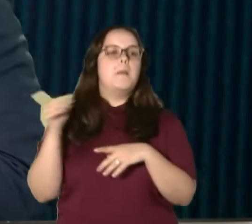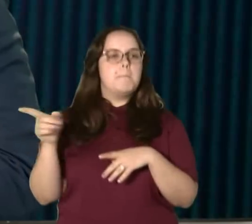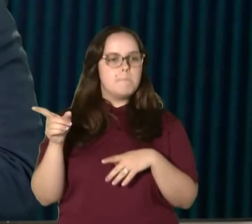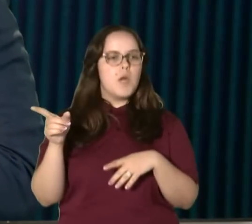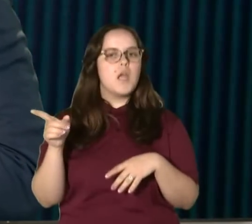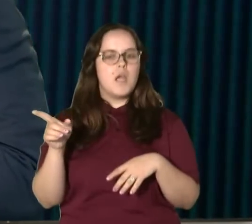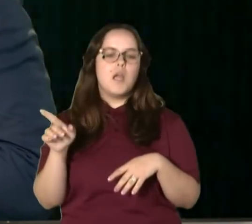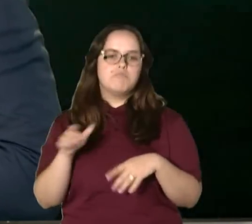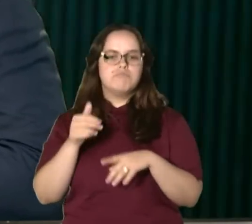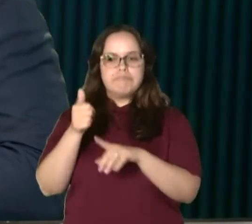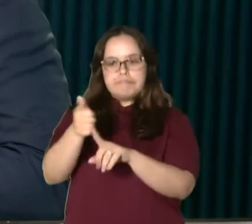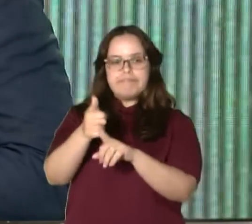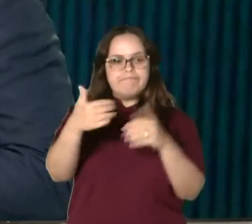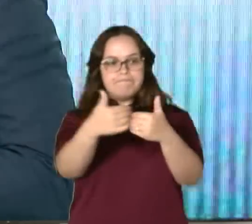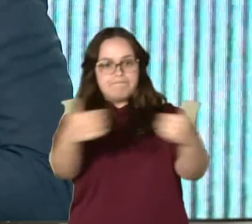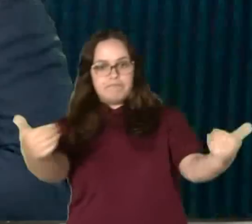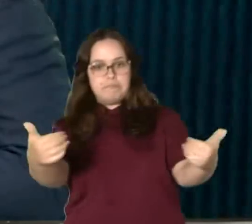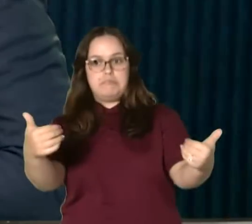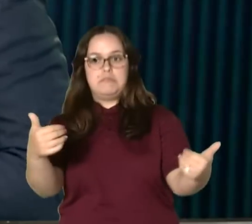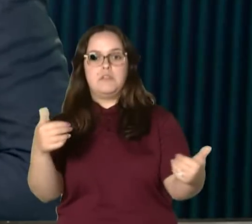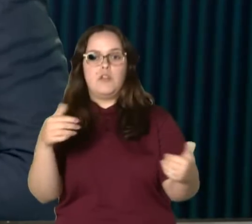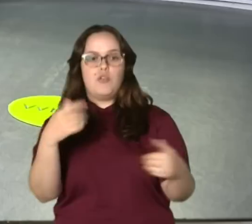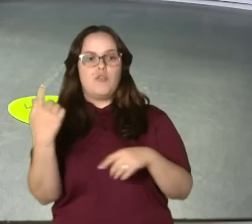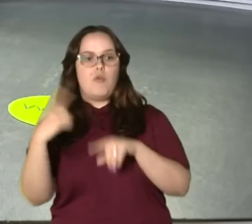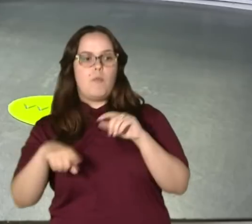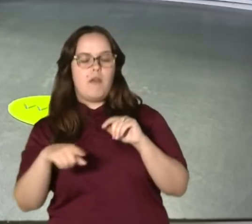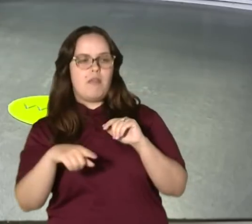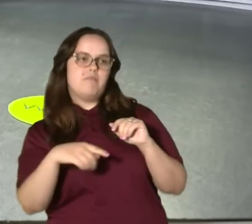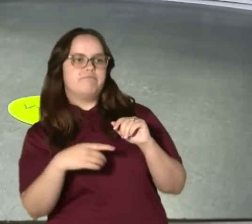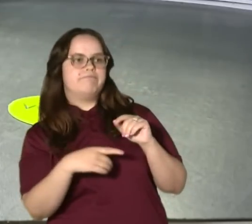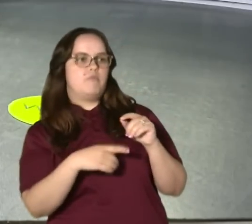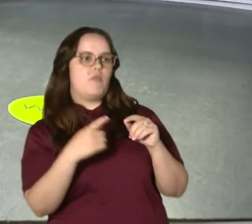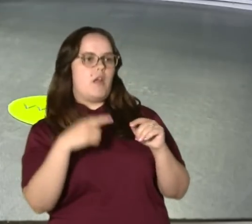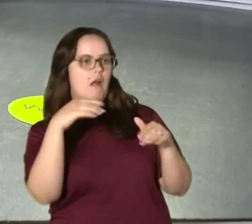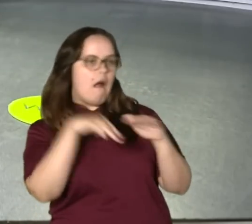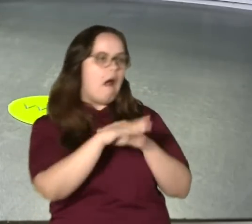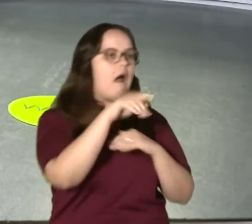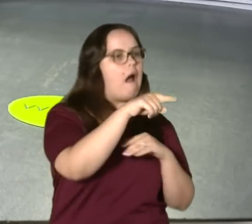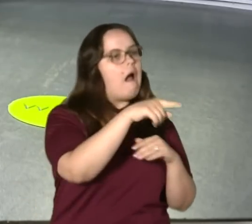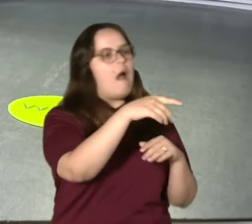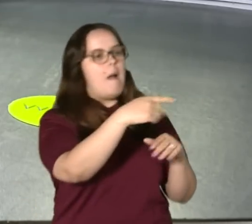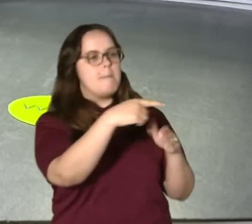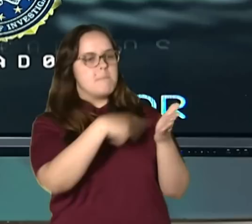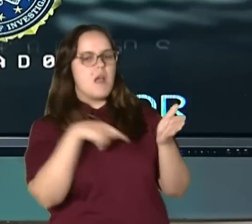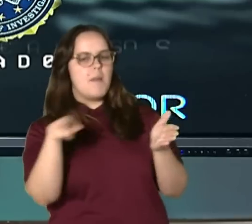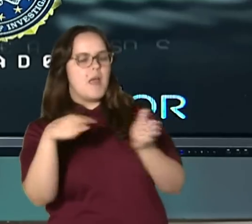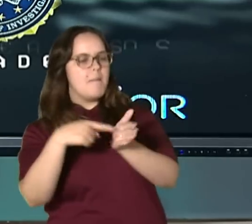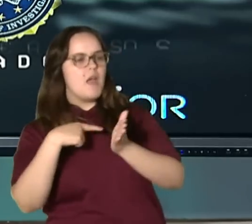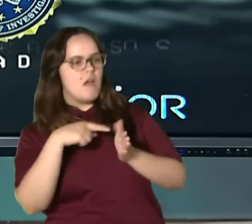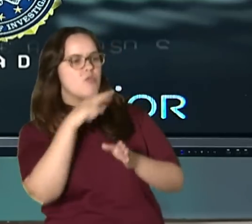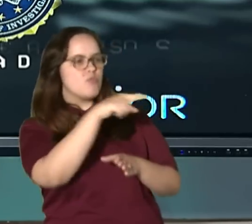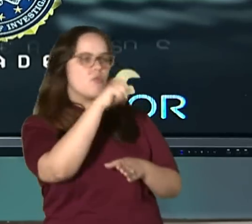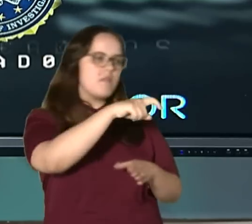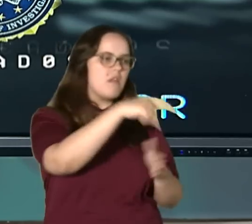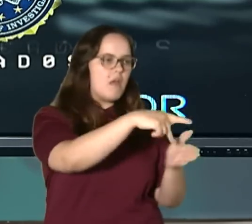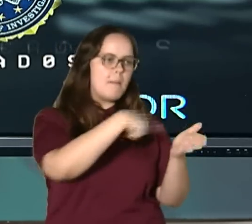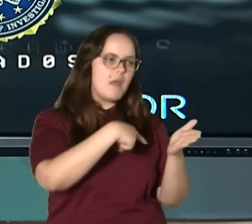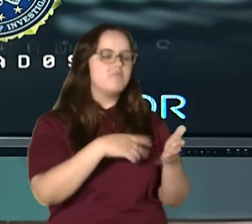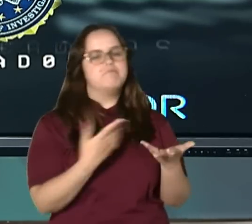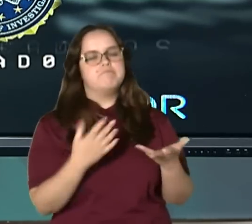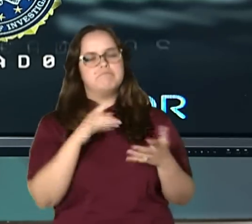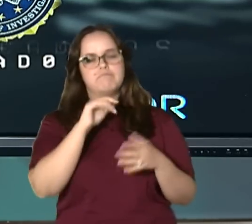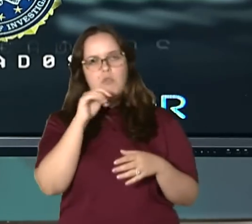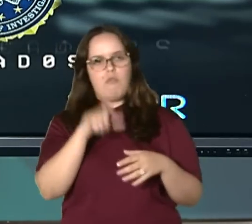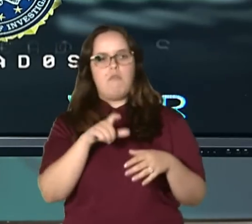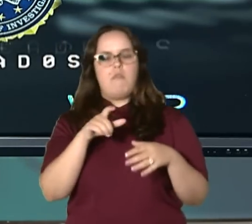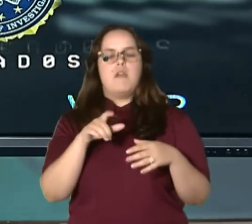Okay esto se hace antes de que la las personas contraigan matrimonio o se puede hacer después